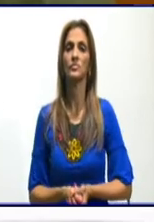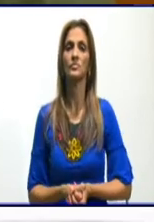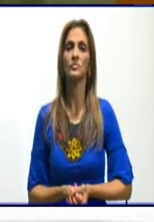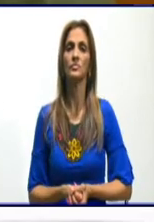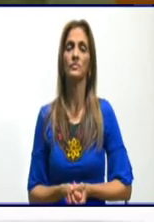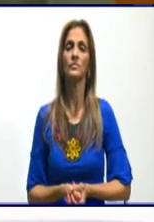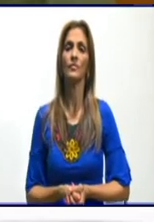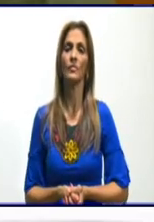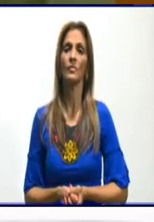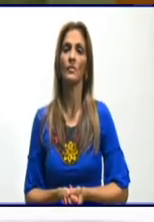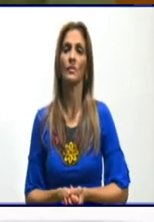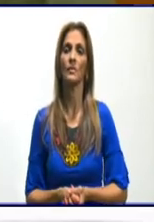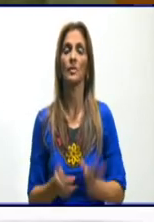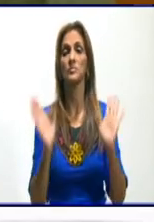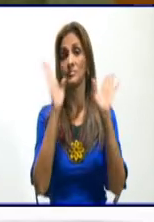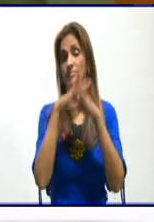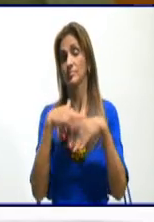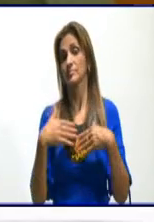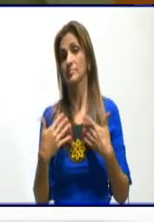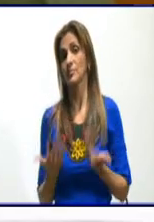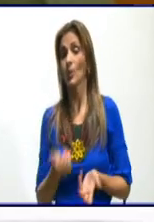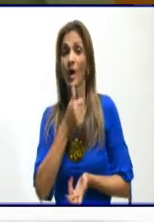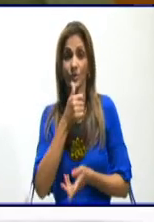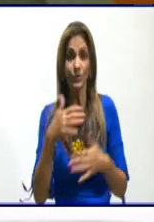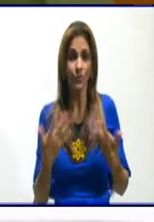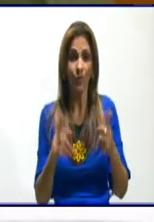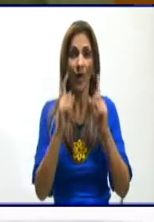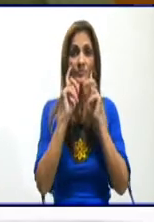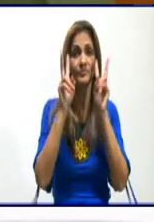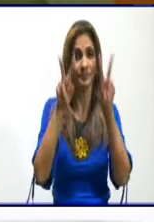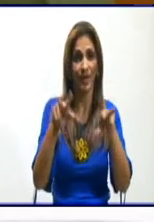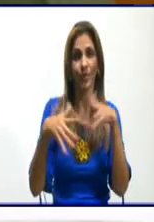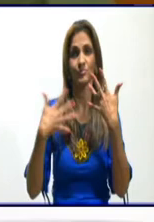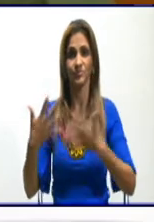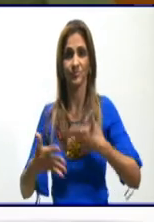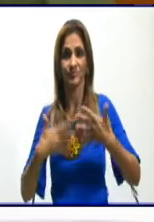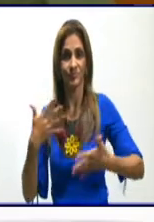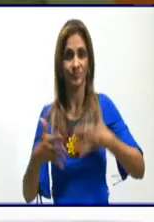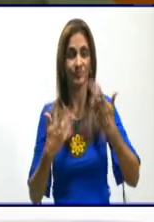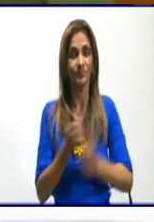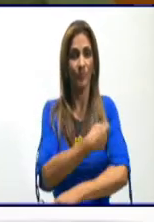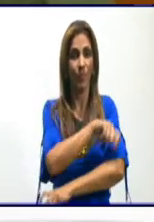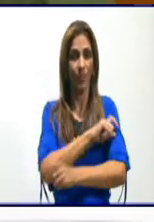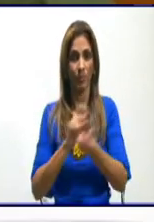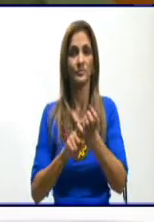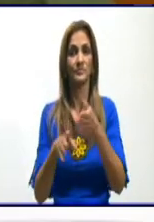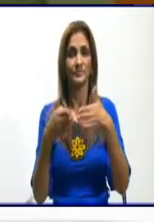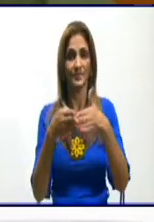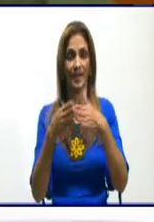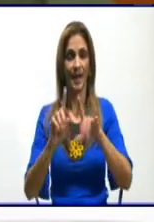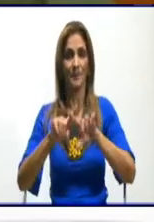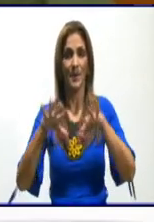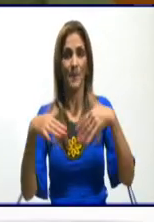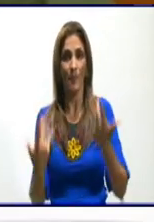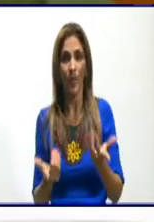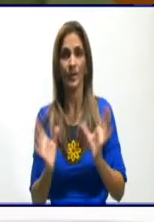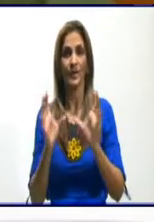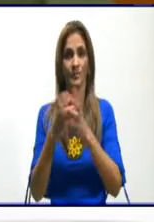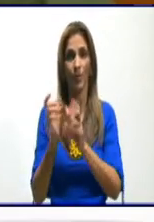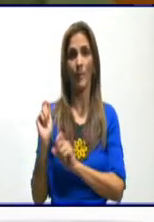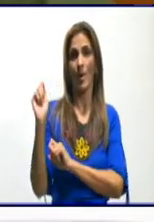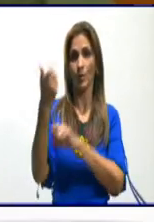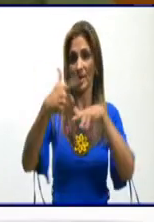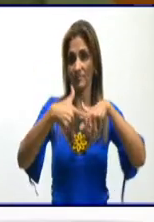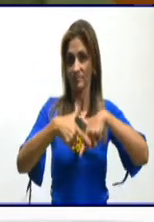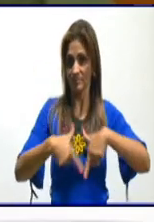poner sin duda después del inmenso entusiasmo de haber coronados campeones en la pelota nacional